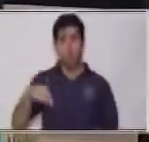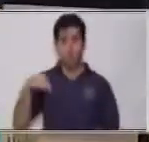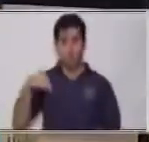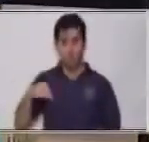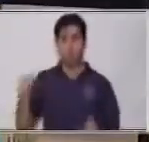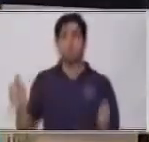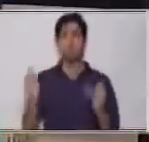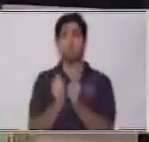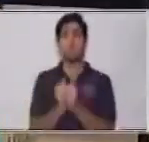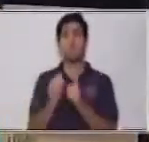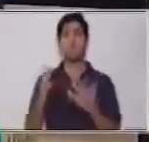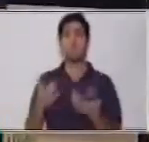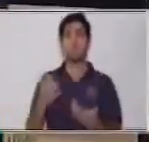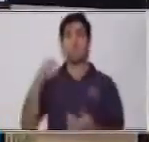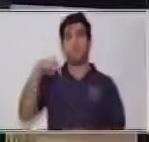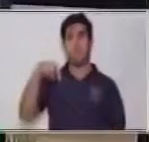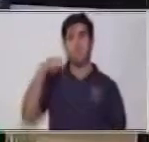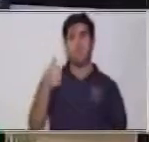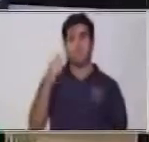acompaña Pablo.